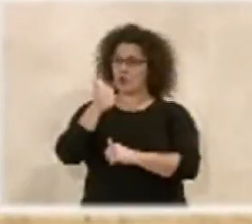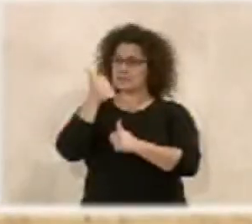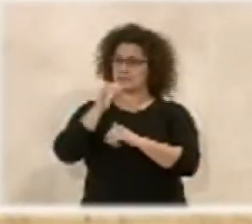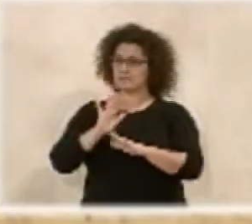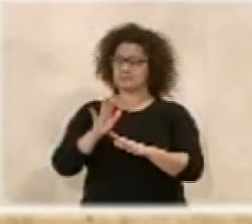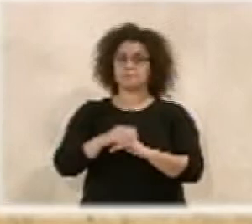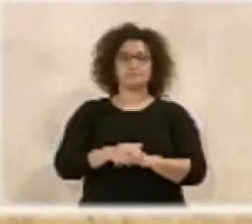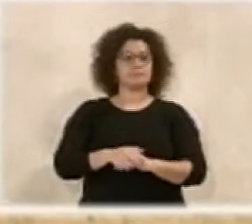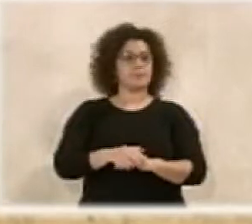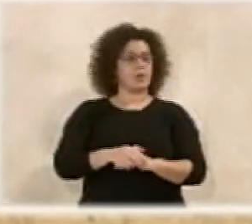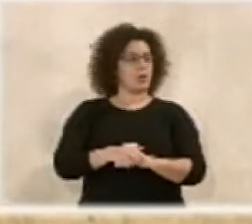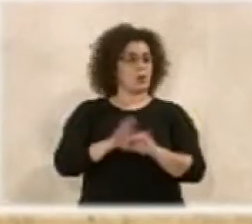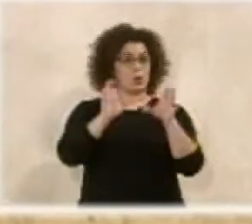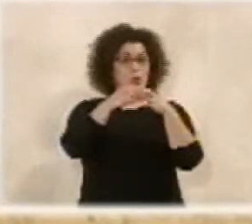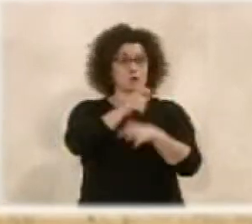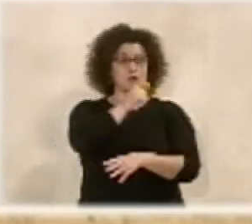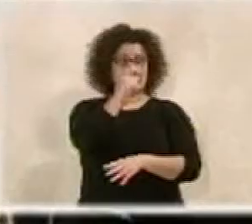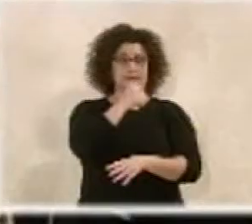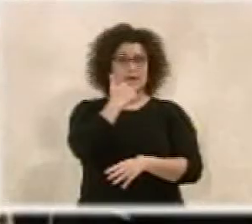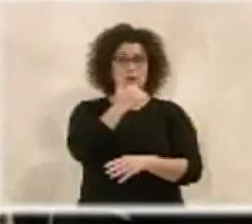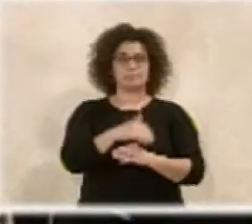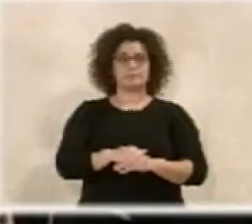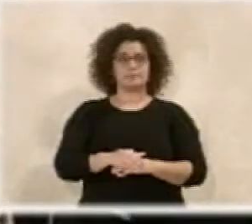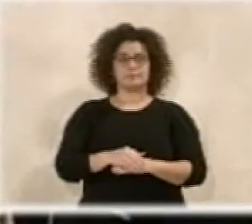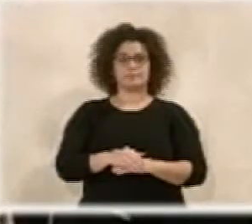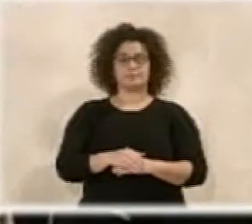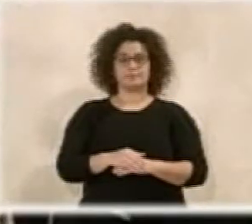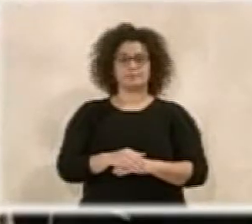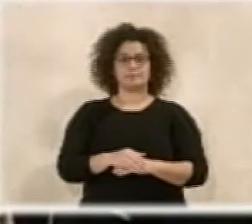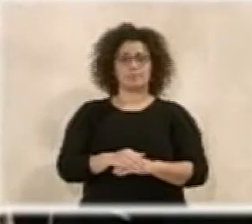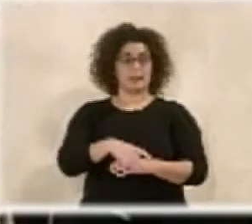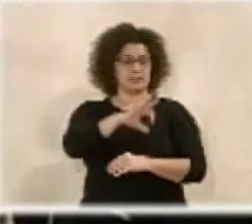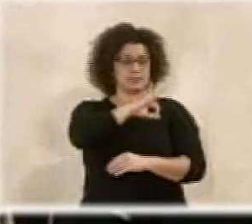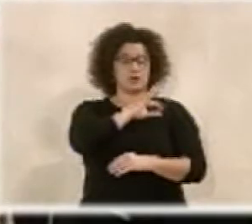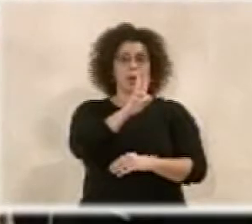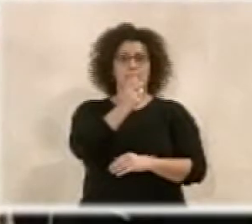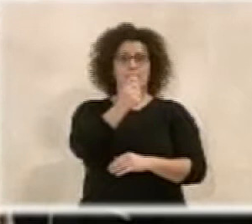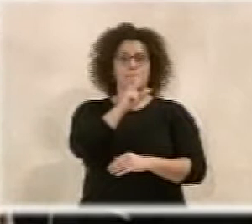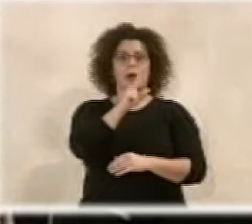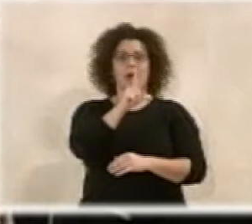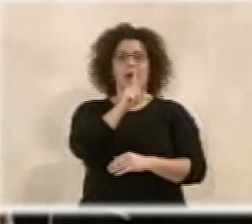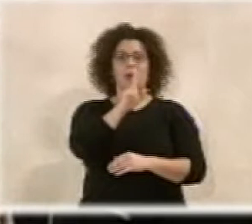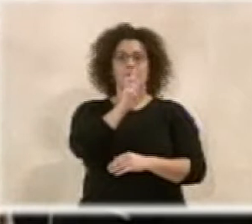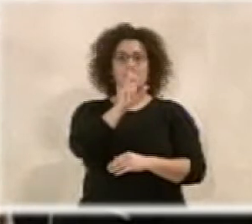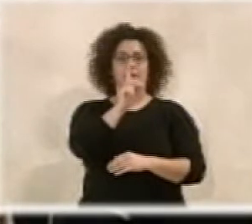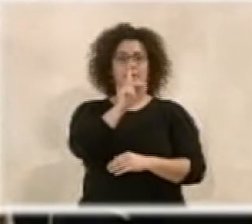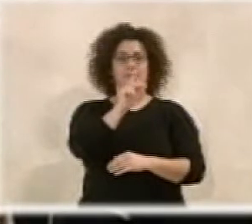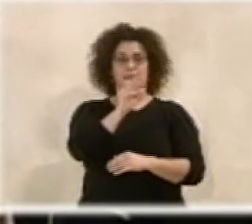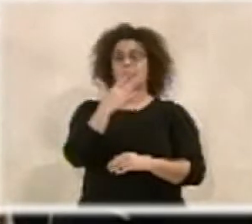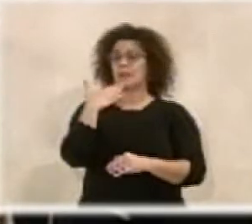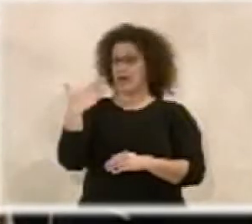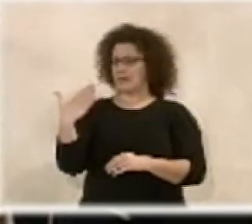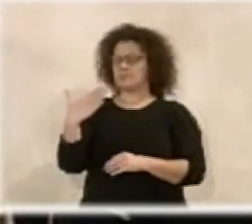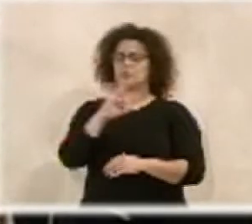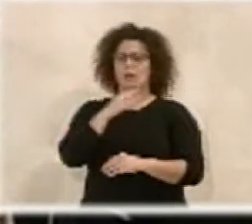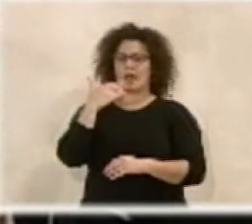más. ¿Parte del Grupo Socialista, alguna cuestión? Señor Valverde. Gracias, señor alcalde. Bueno, yo quiero